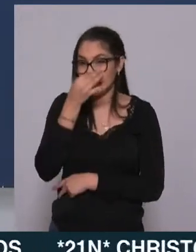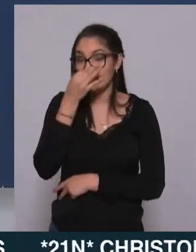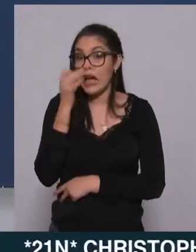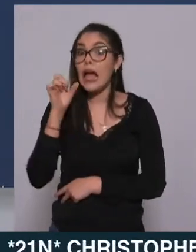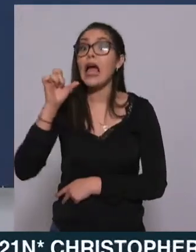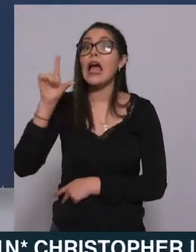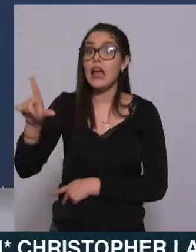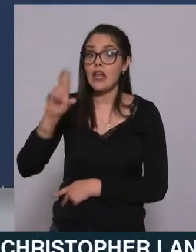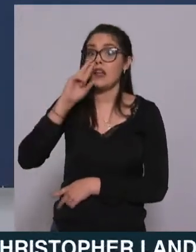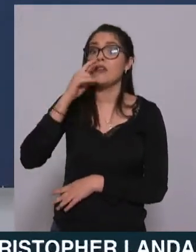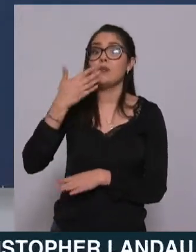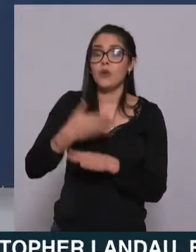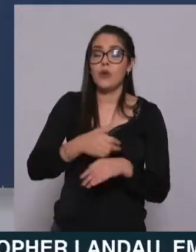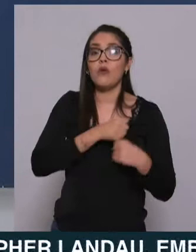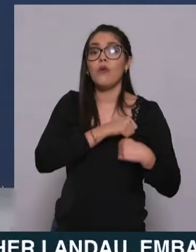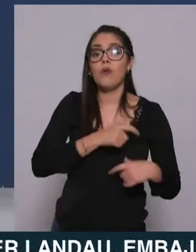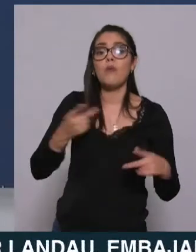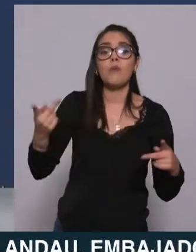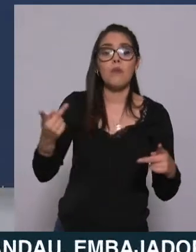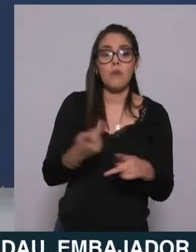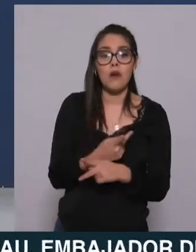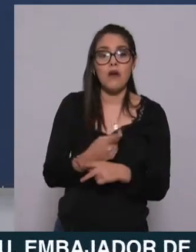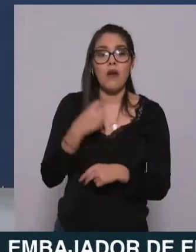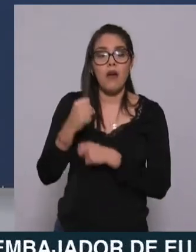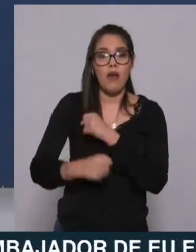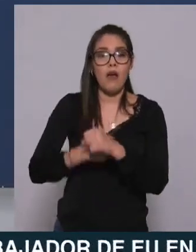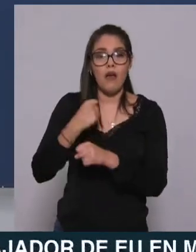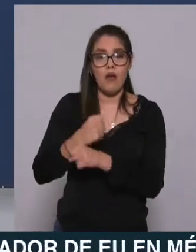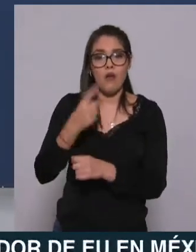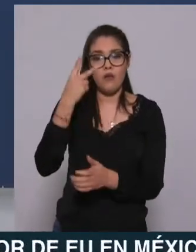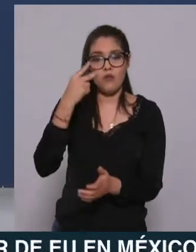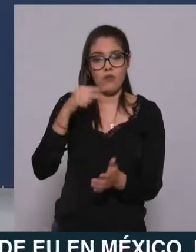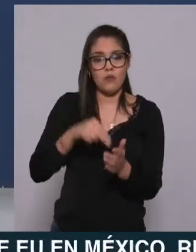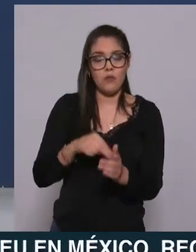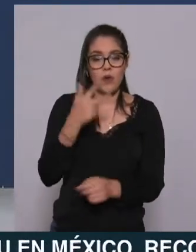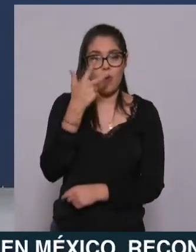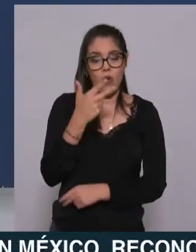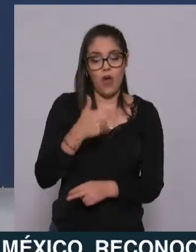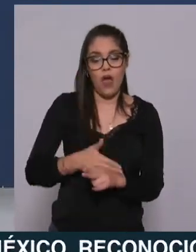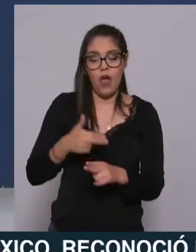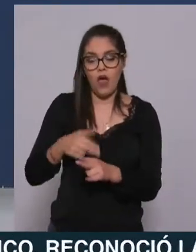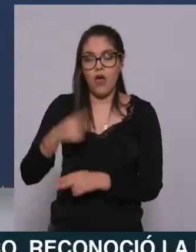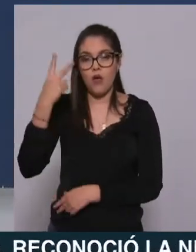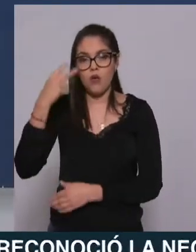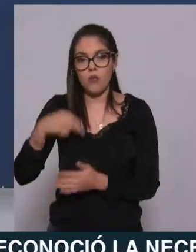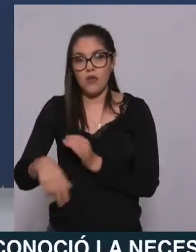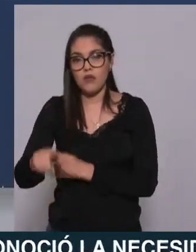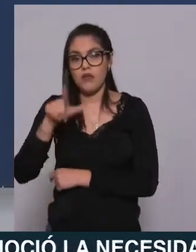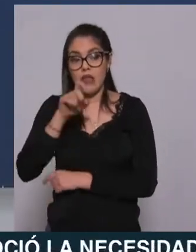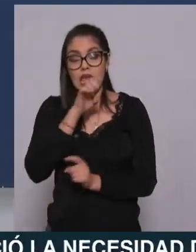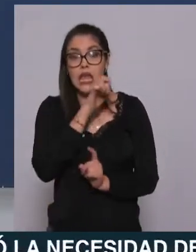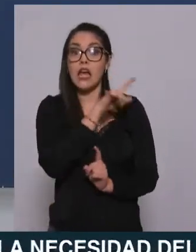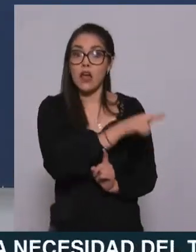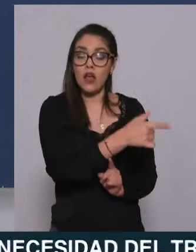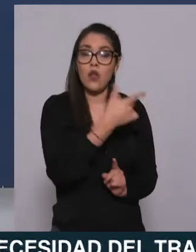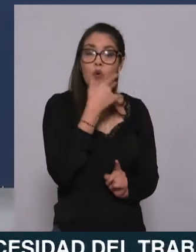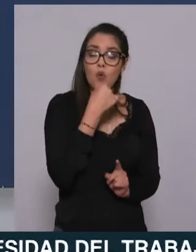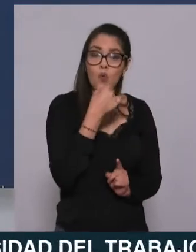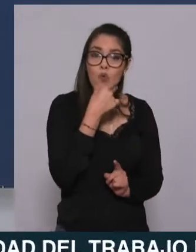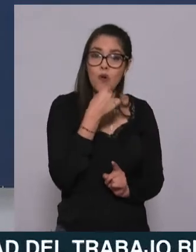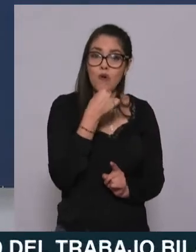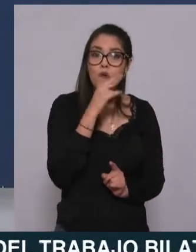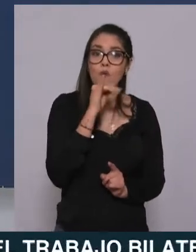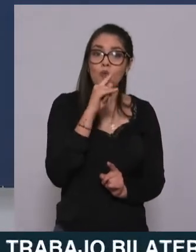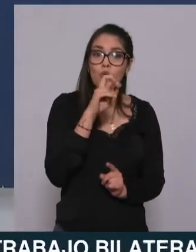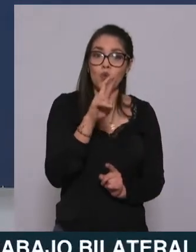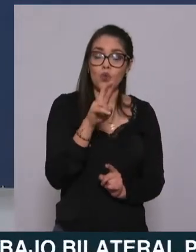el encargado de estas operaciones del 2008 al 2017. Este personaje está ligado a lo que